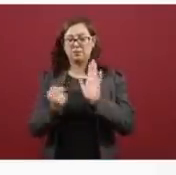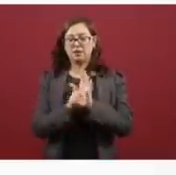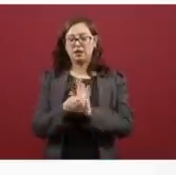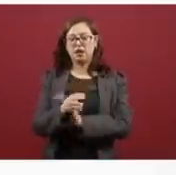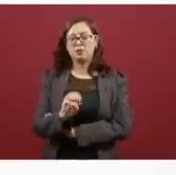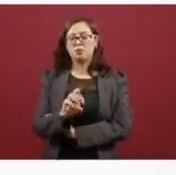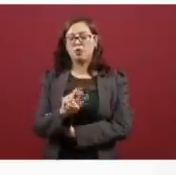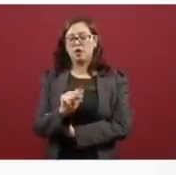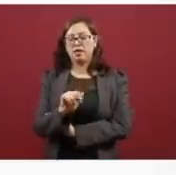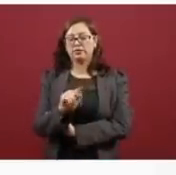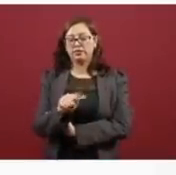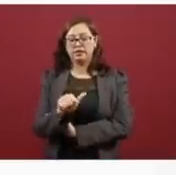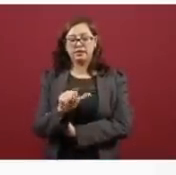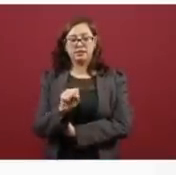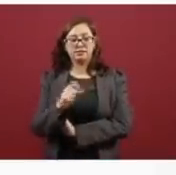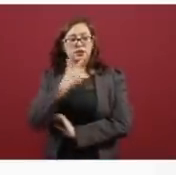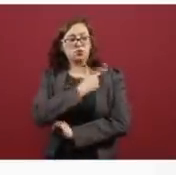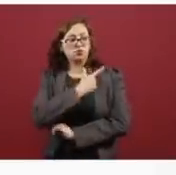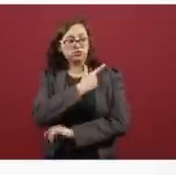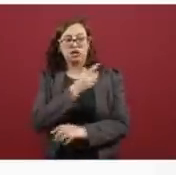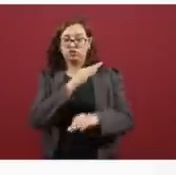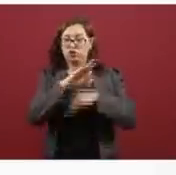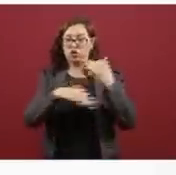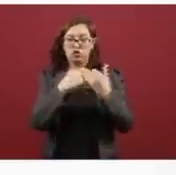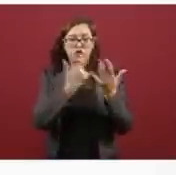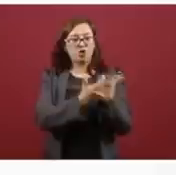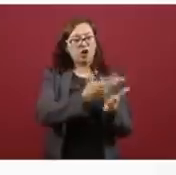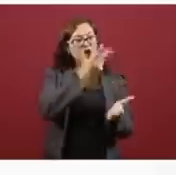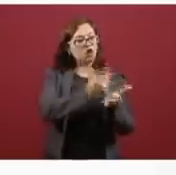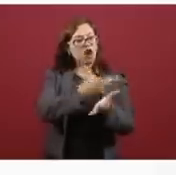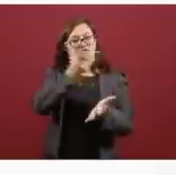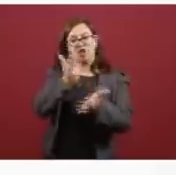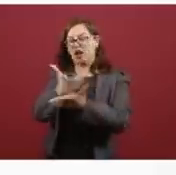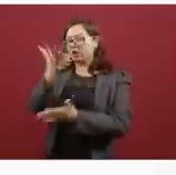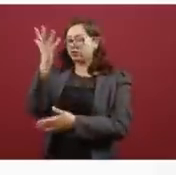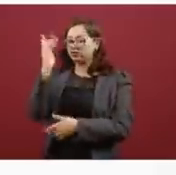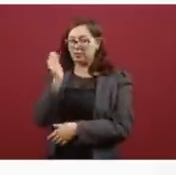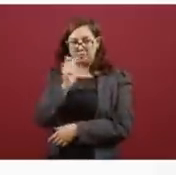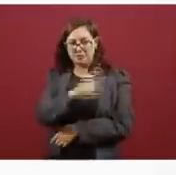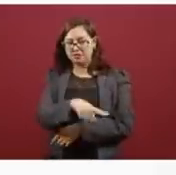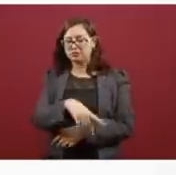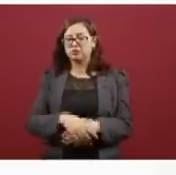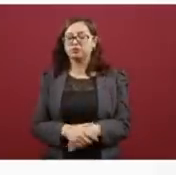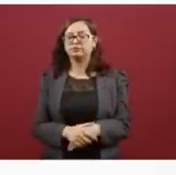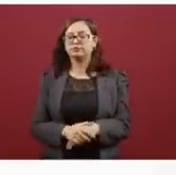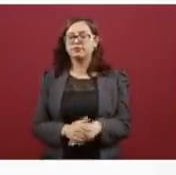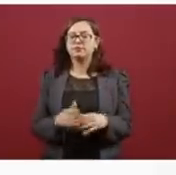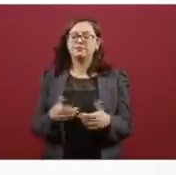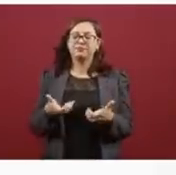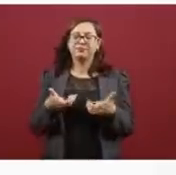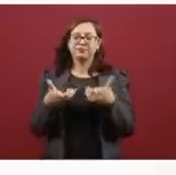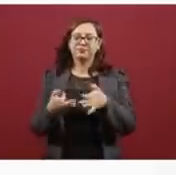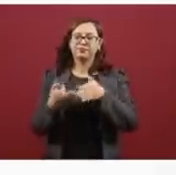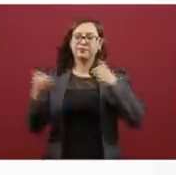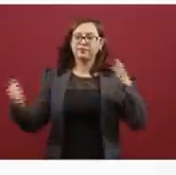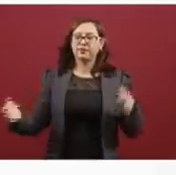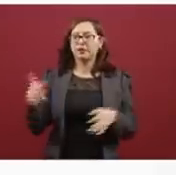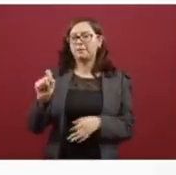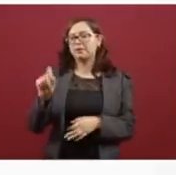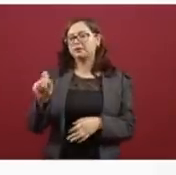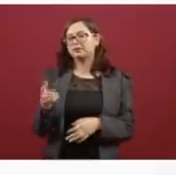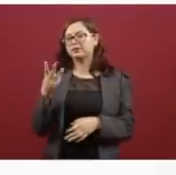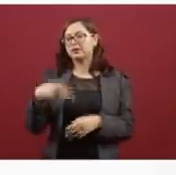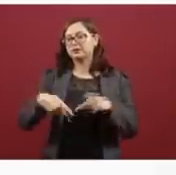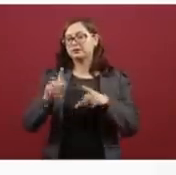eso le gusta dar caro todo bulevar antonio rosales 18 sur 23 kilómetros de la terminal a